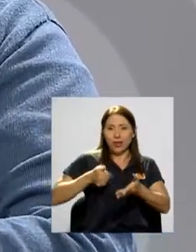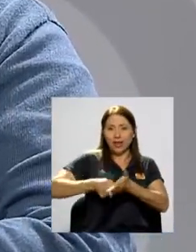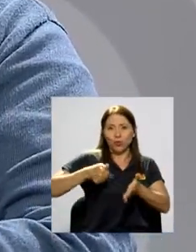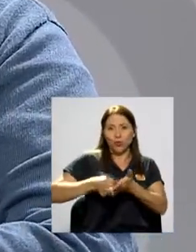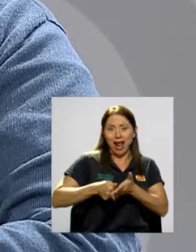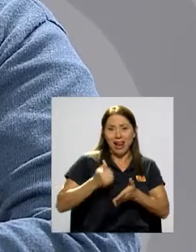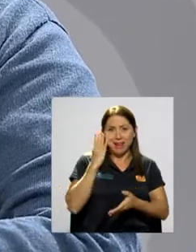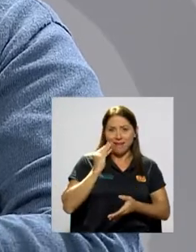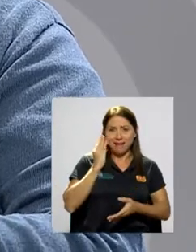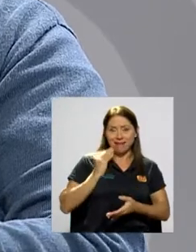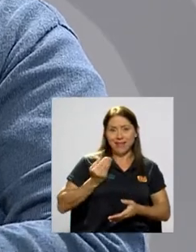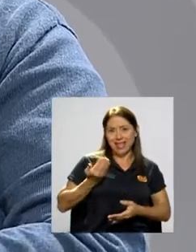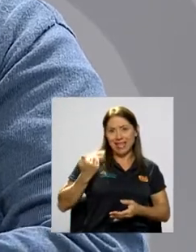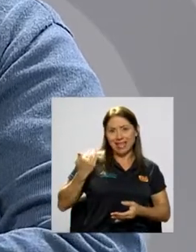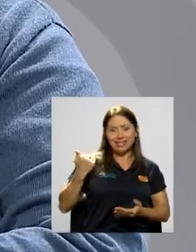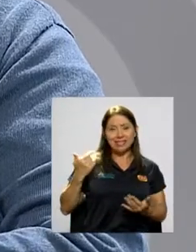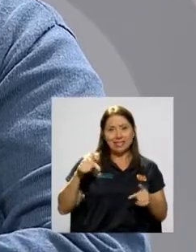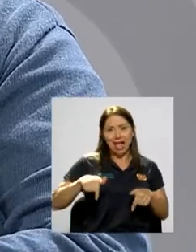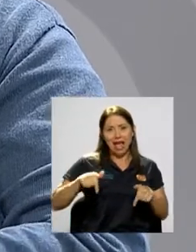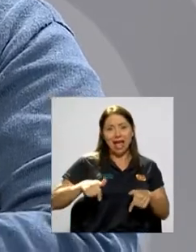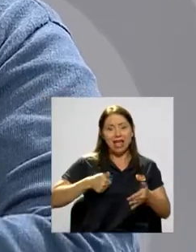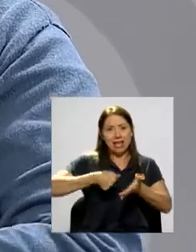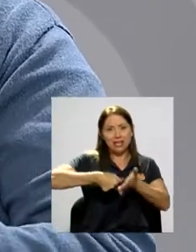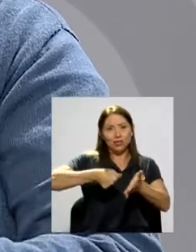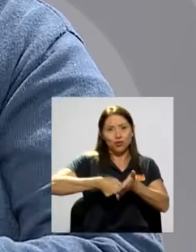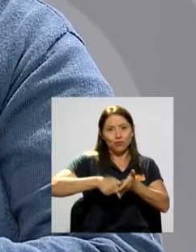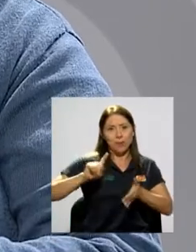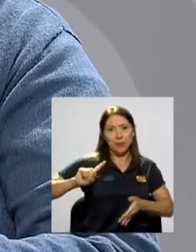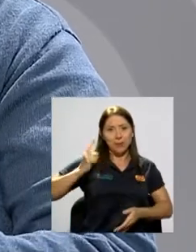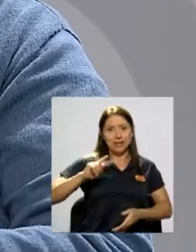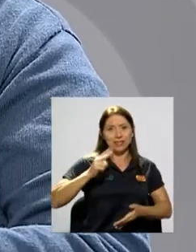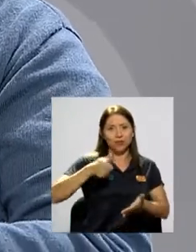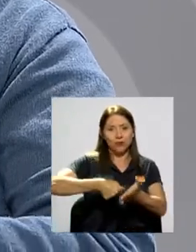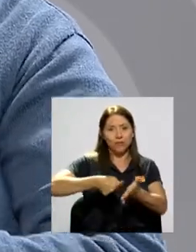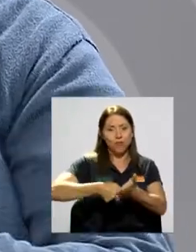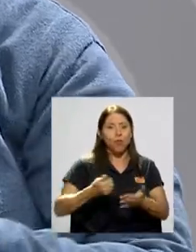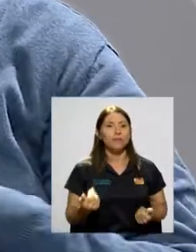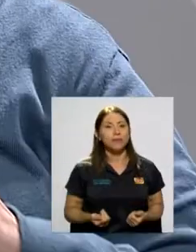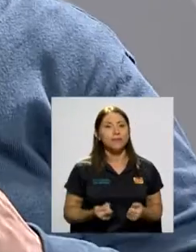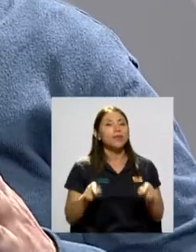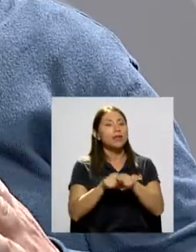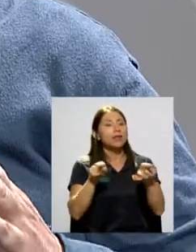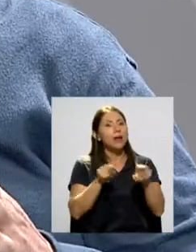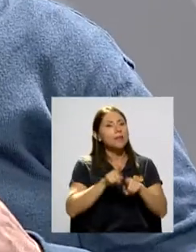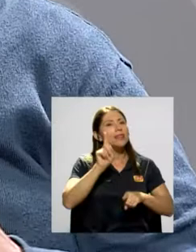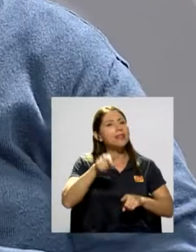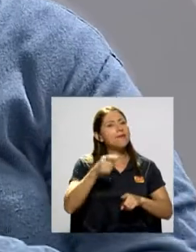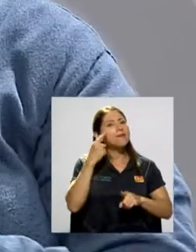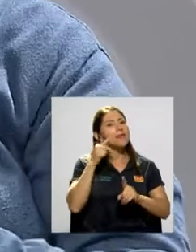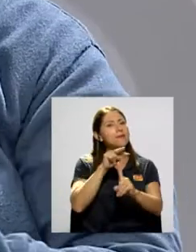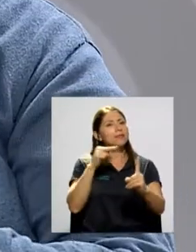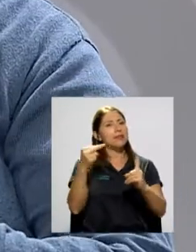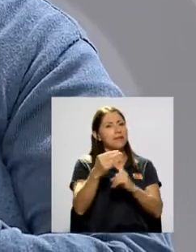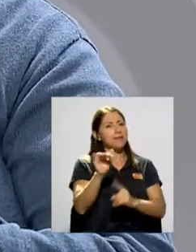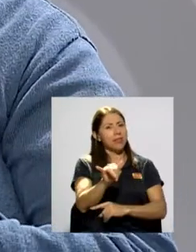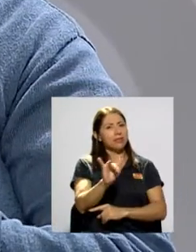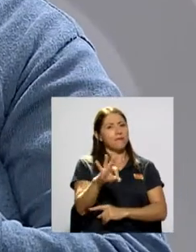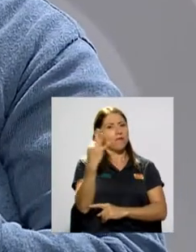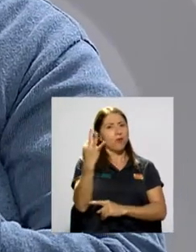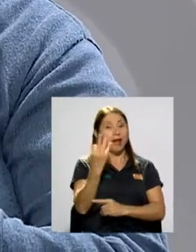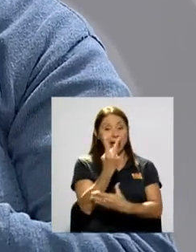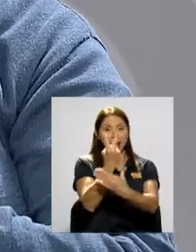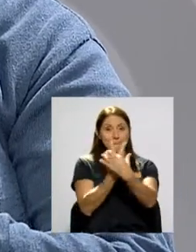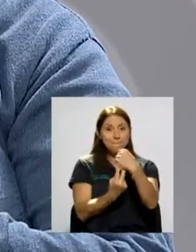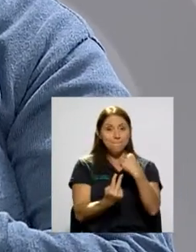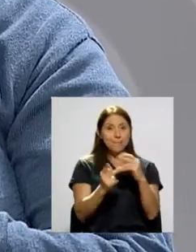tuvimos en esta elección en la primera y segunda ronda. Entonces, también hay que ponerlo en perspectiva, ¿no? El tema del